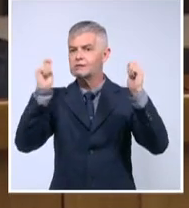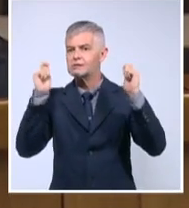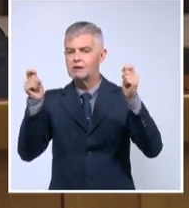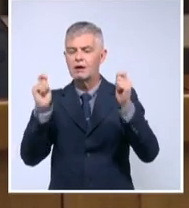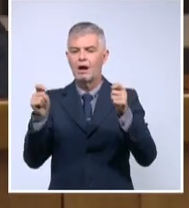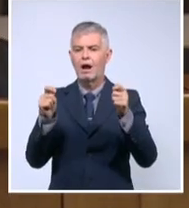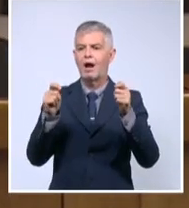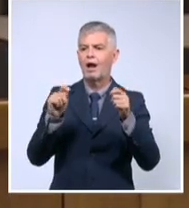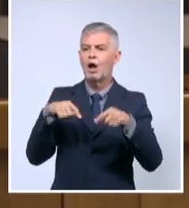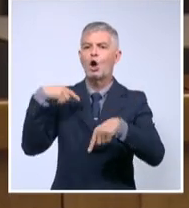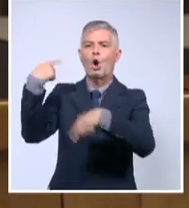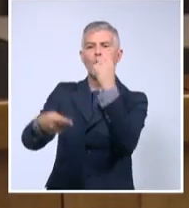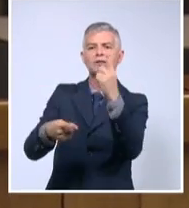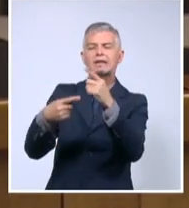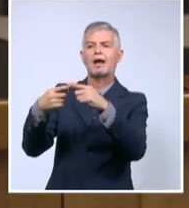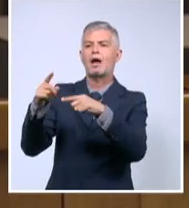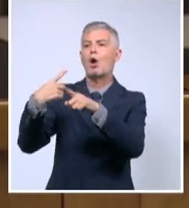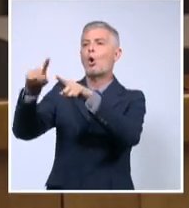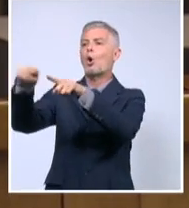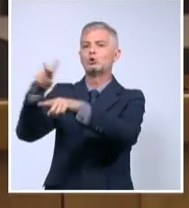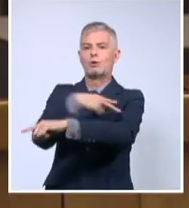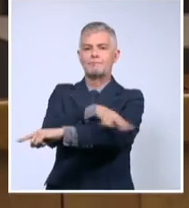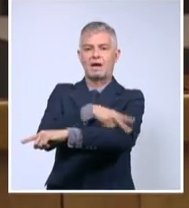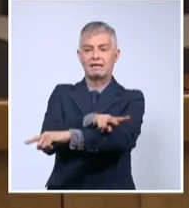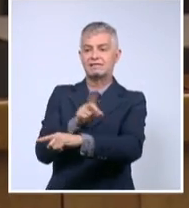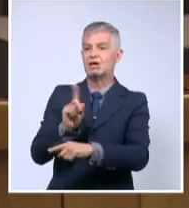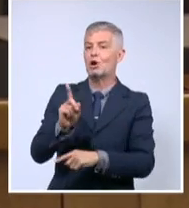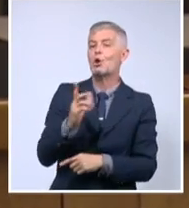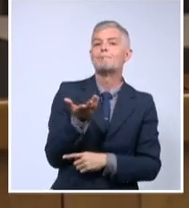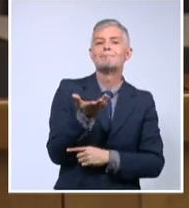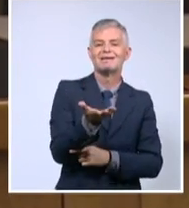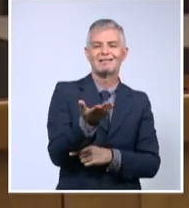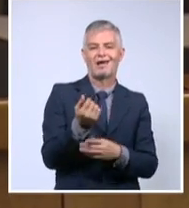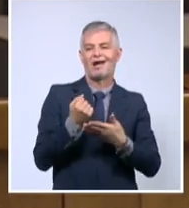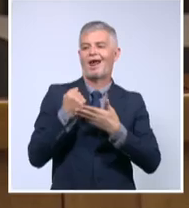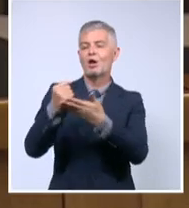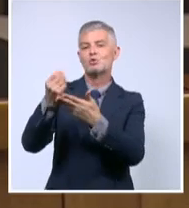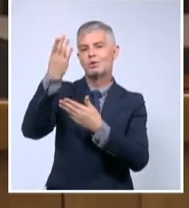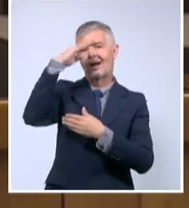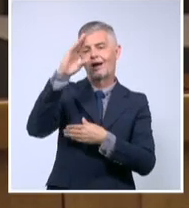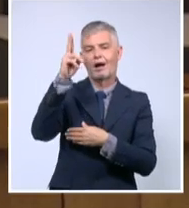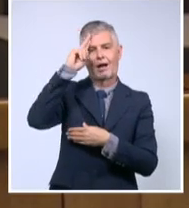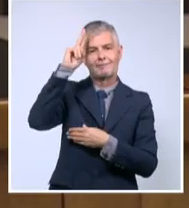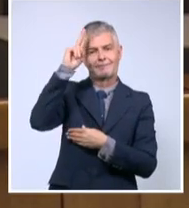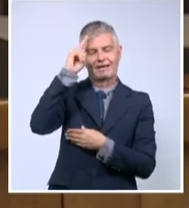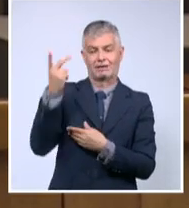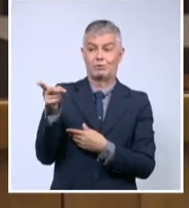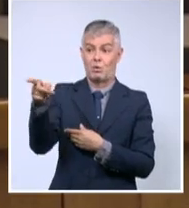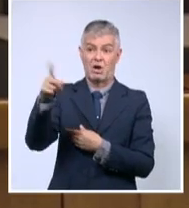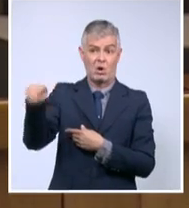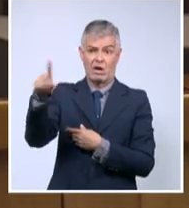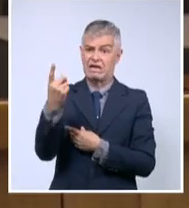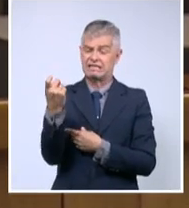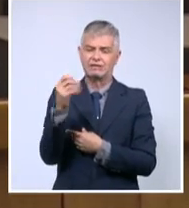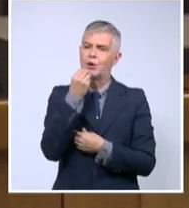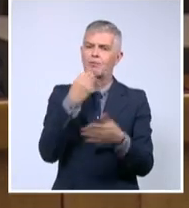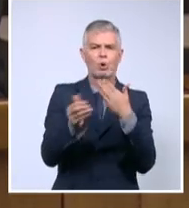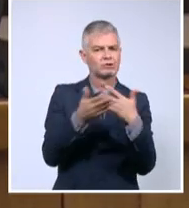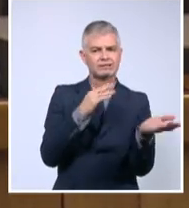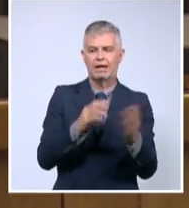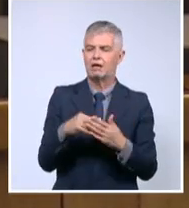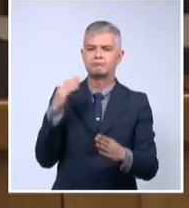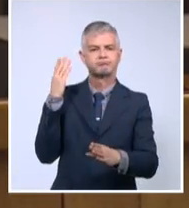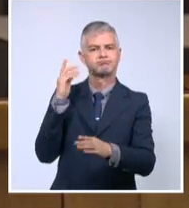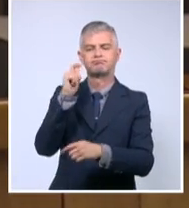terceros países para que rehúsen solicitar nuestra cooperación médica, aun cuando la necesiten, son acciones que llevan la